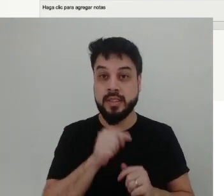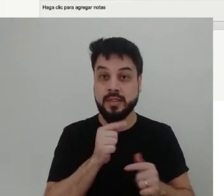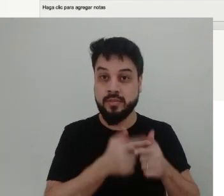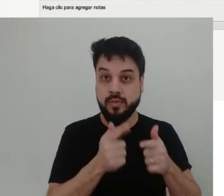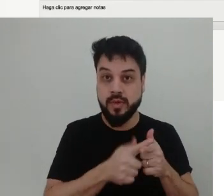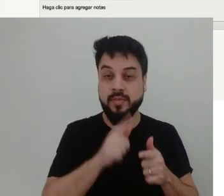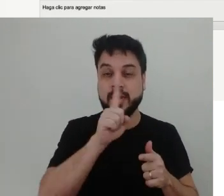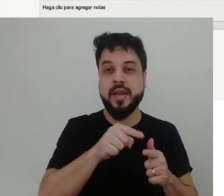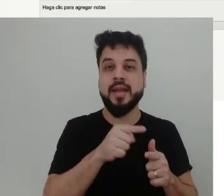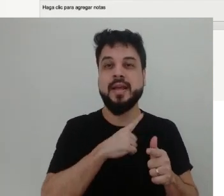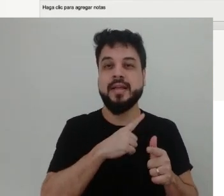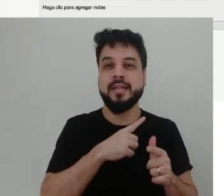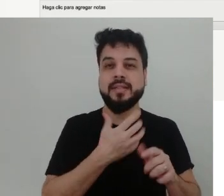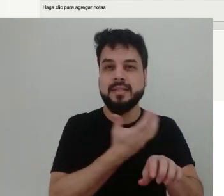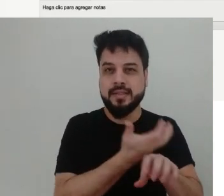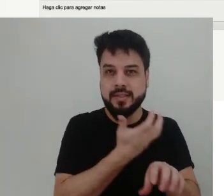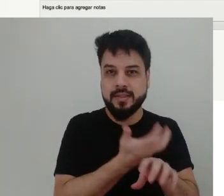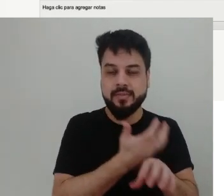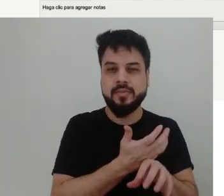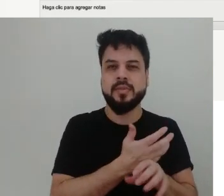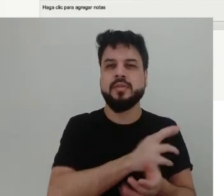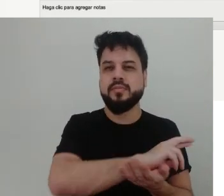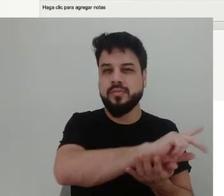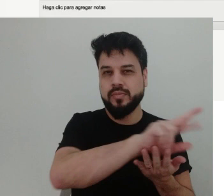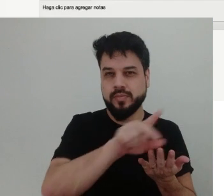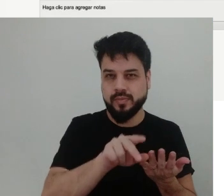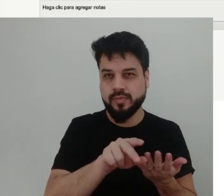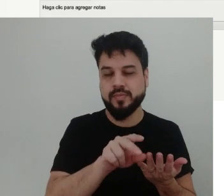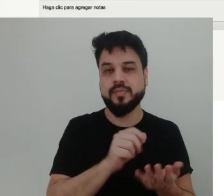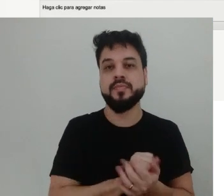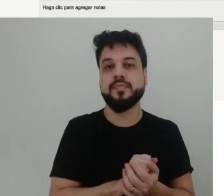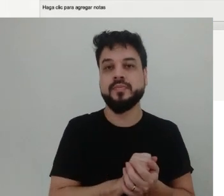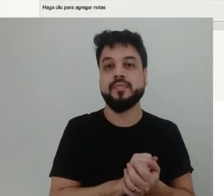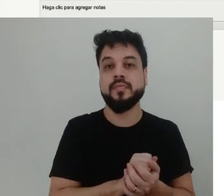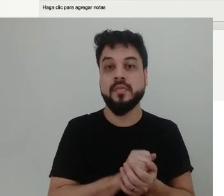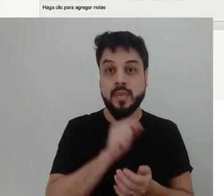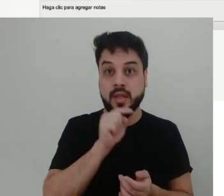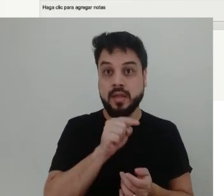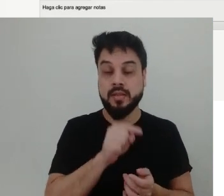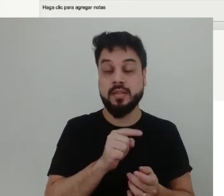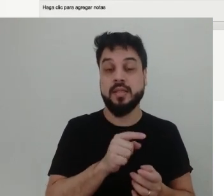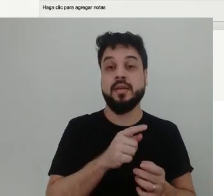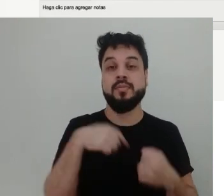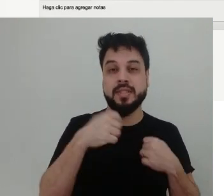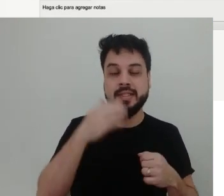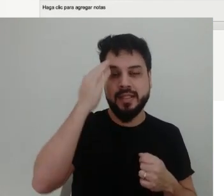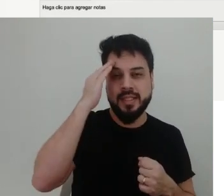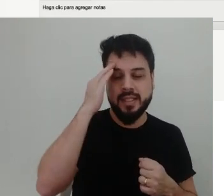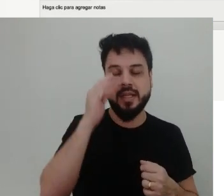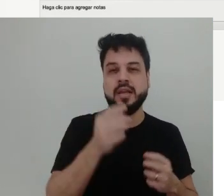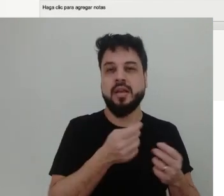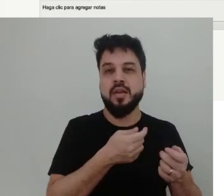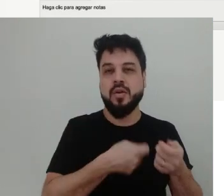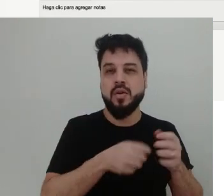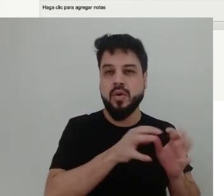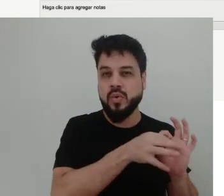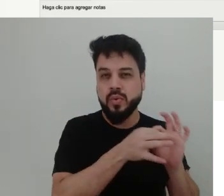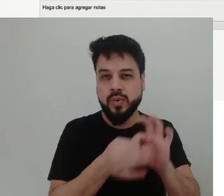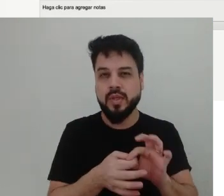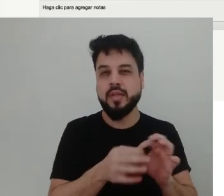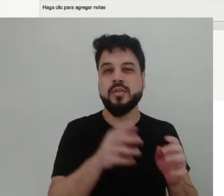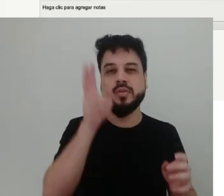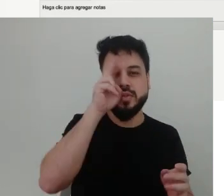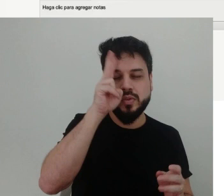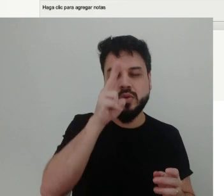en el paradigma de una ciencia ultra especializada y segmentada. Me parece, también creo que es